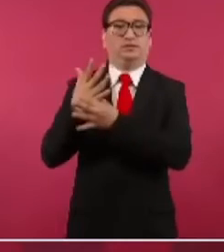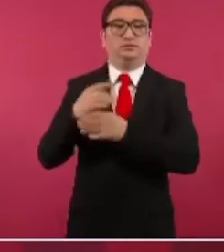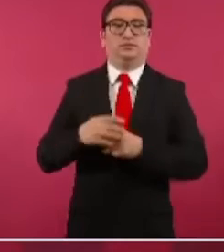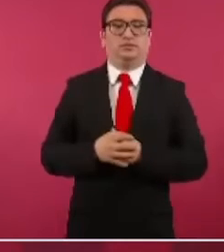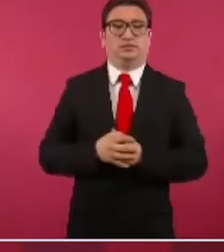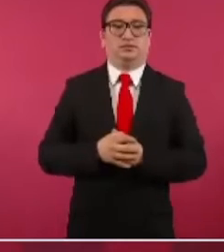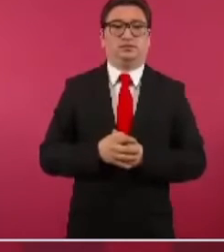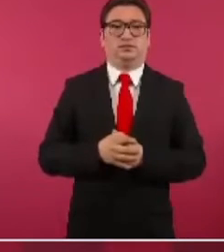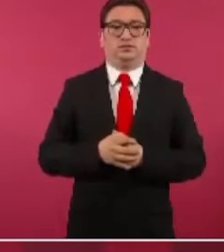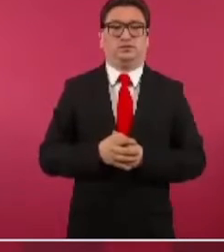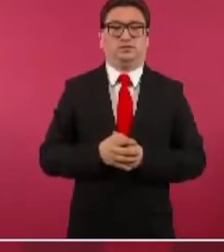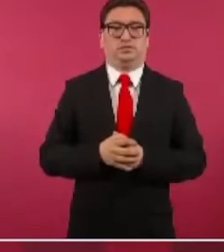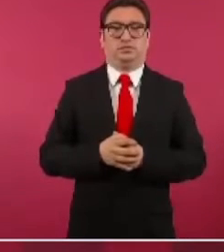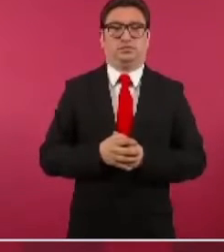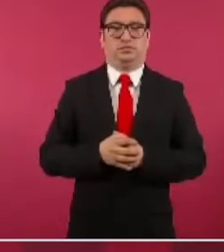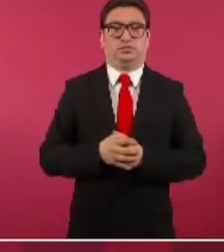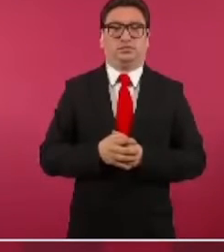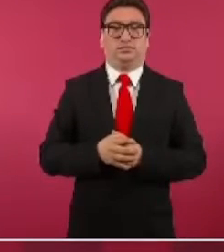Dice así,